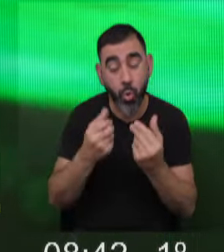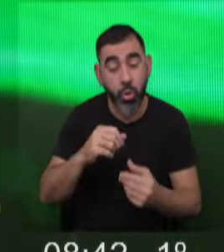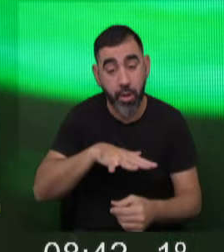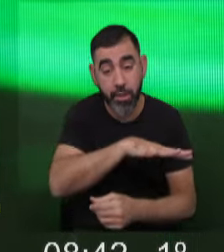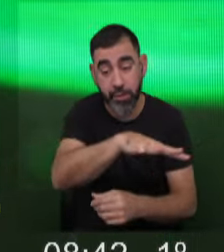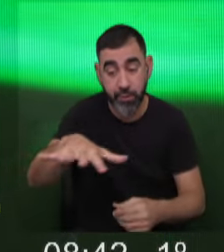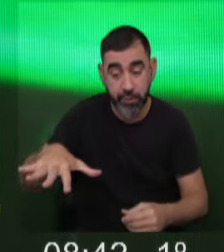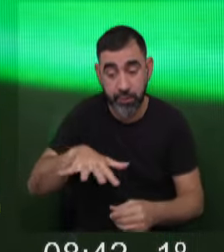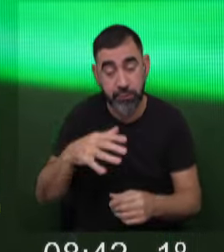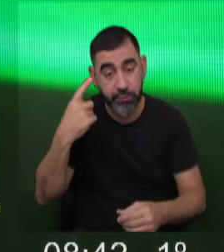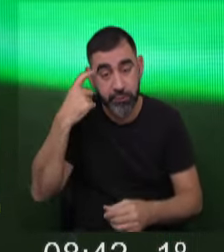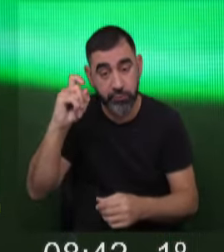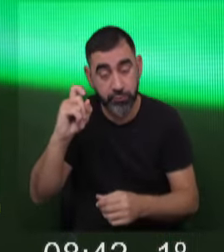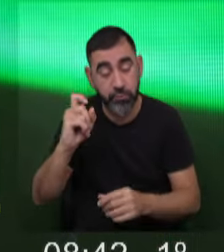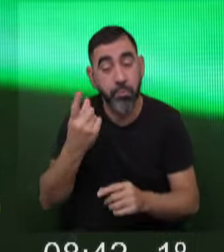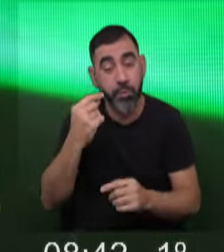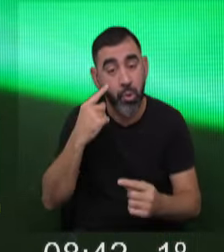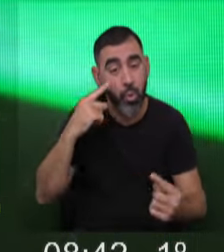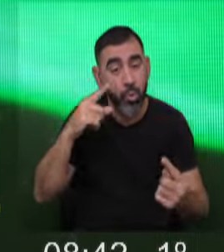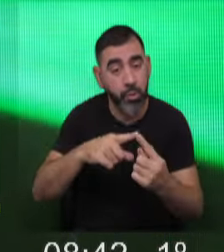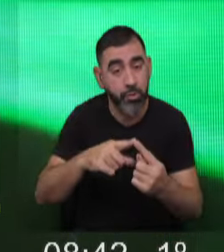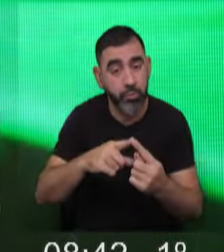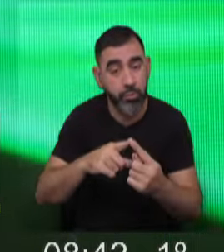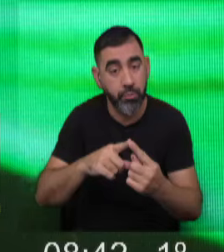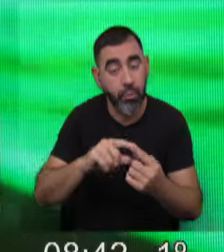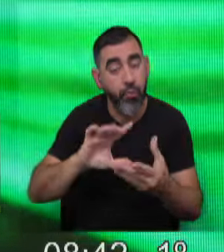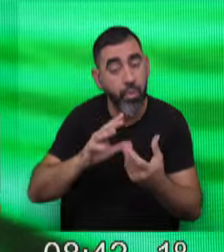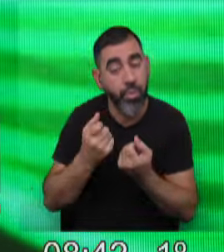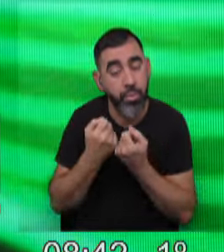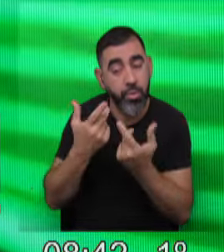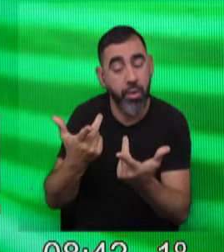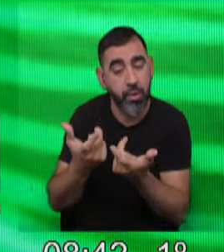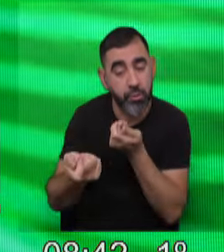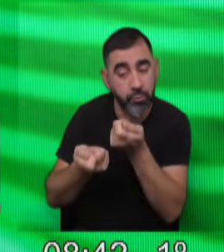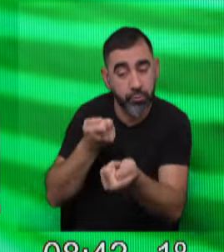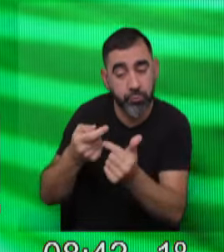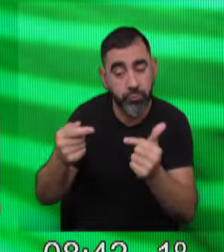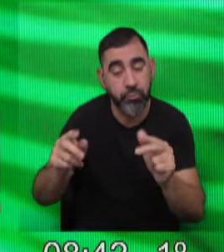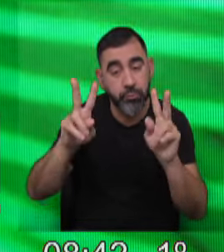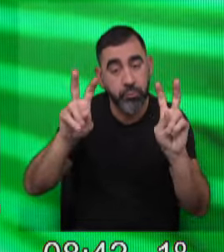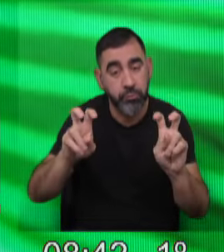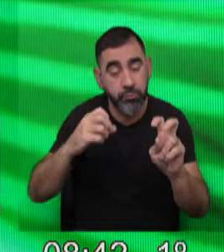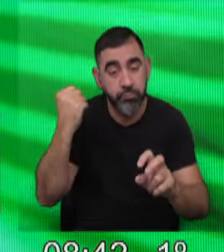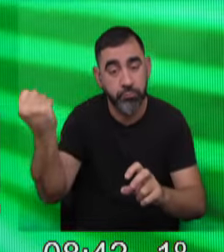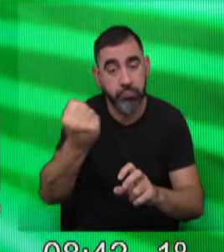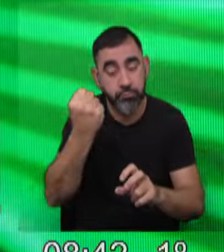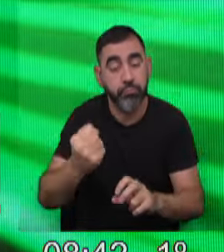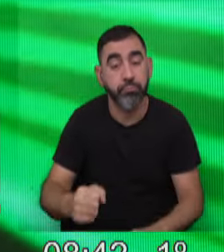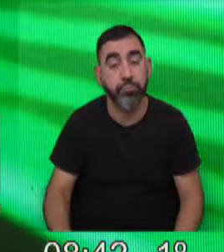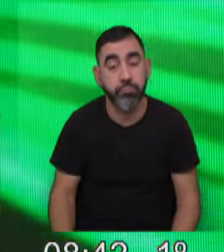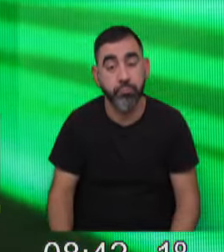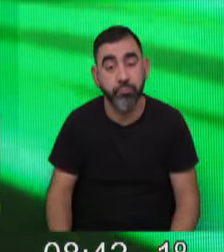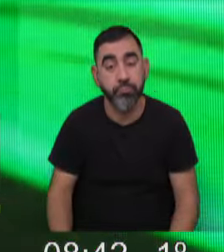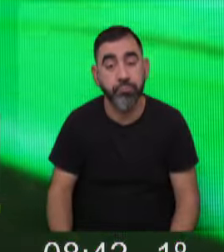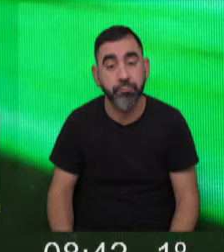social en particular, pero que busca dar respuesta o una herramienta más para pensar y trabajar en torno a la temática. Uh-huh. Entonces, a partir de